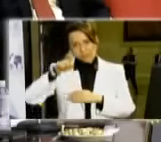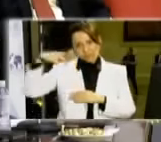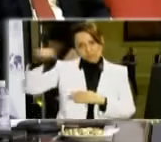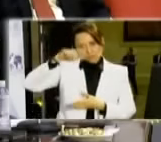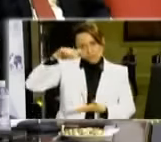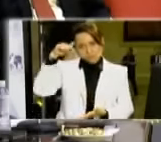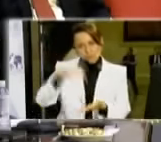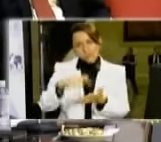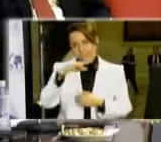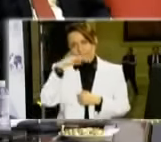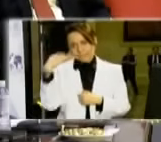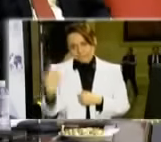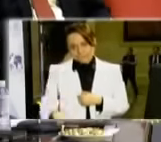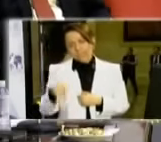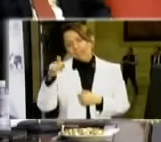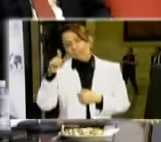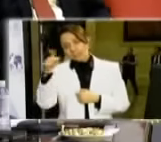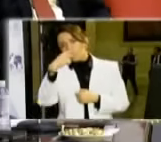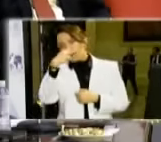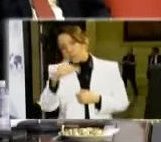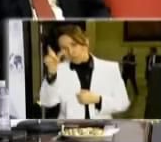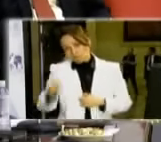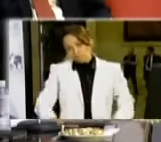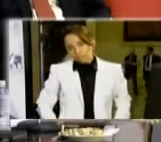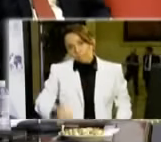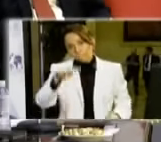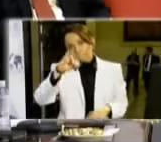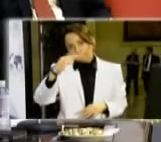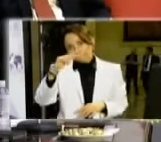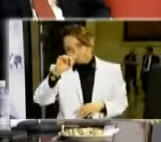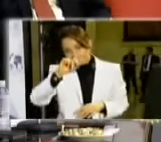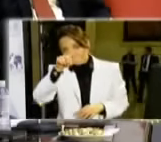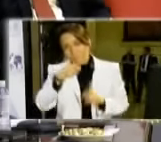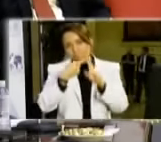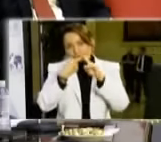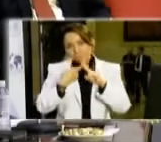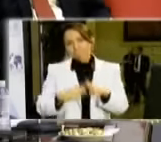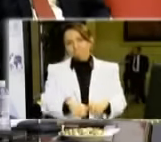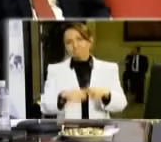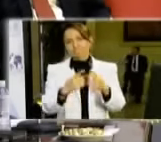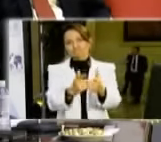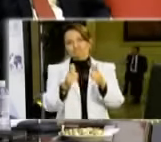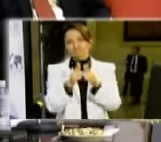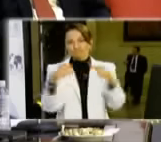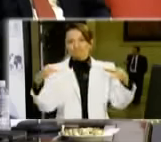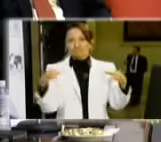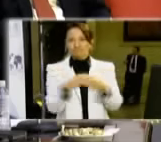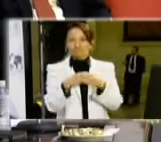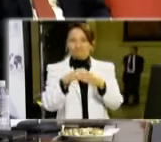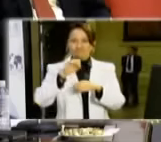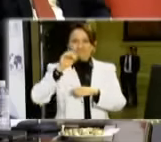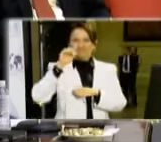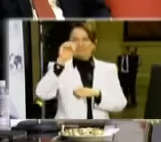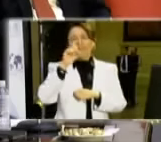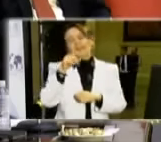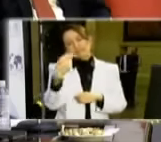Miguel Insunza se inició en la política de las filas del Partido Democracia Cristiana,